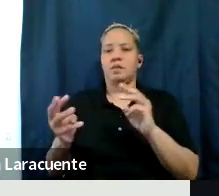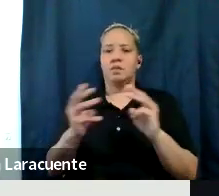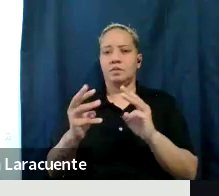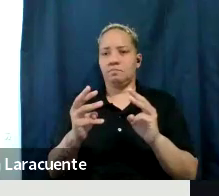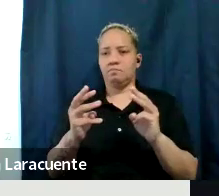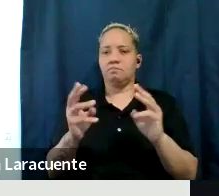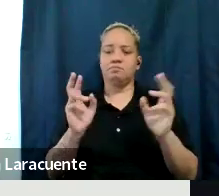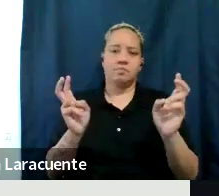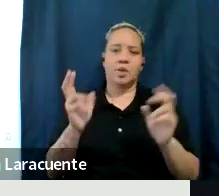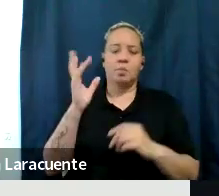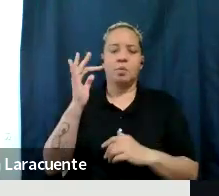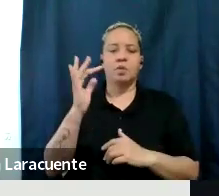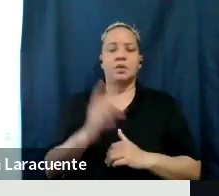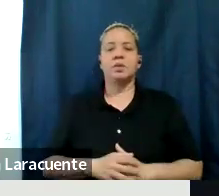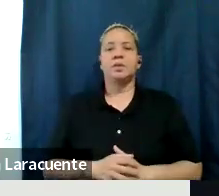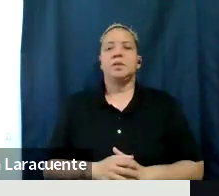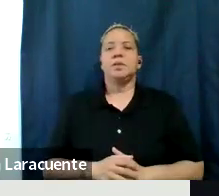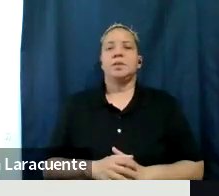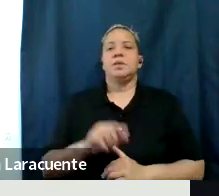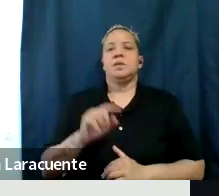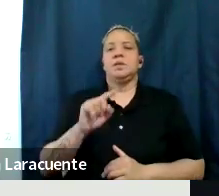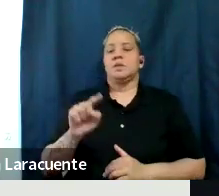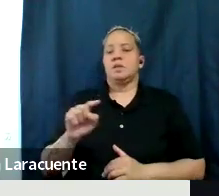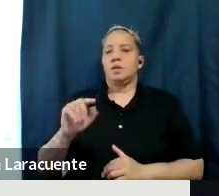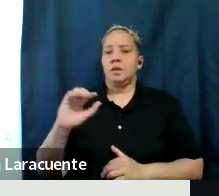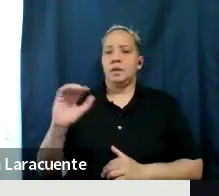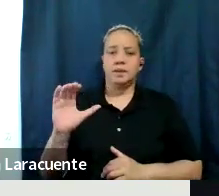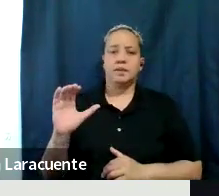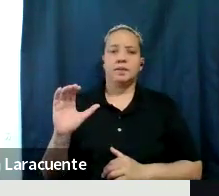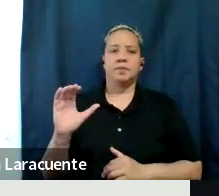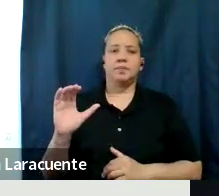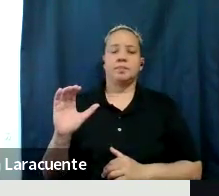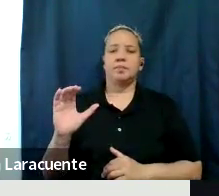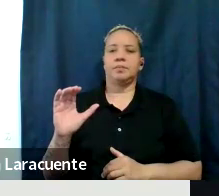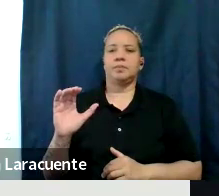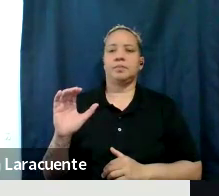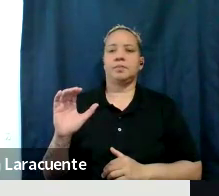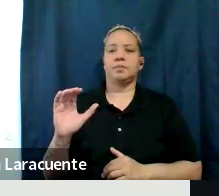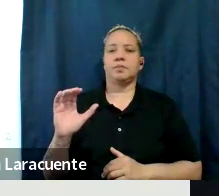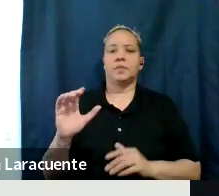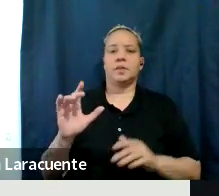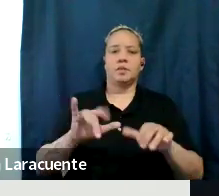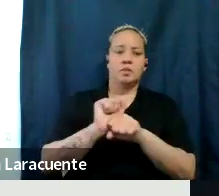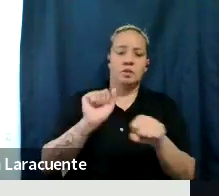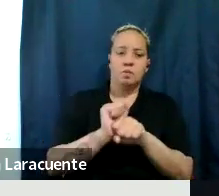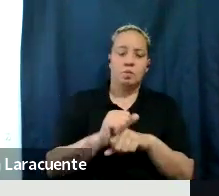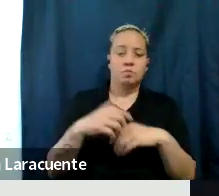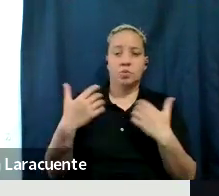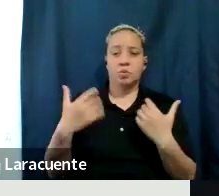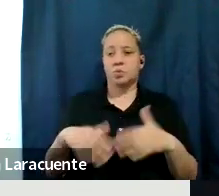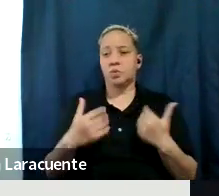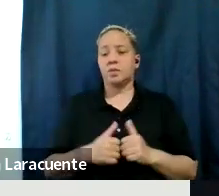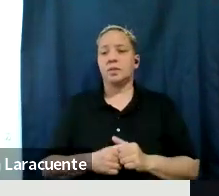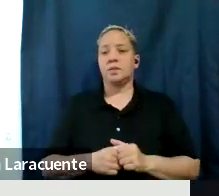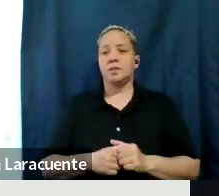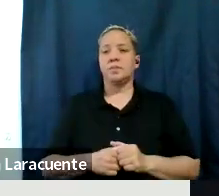todo porque Zenobia Camprubí llevaba a cabo una labor encomiable como